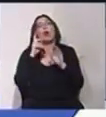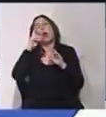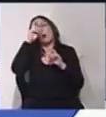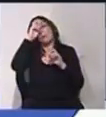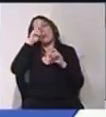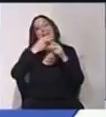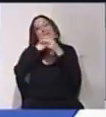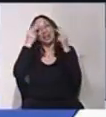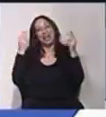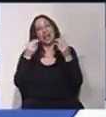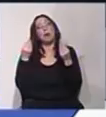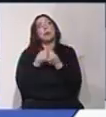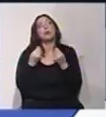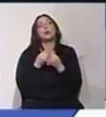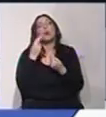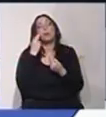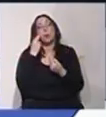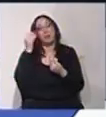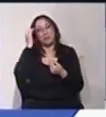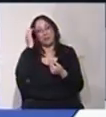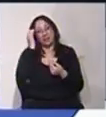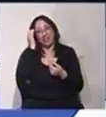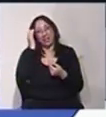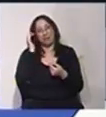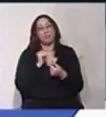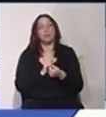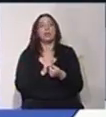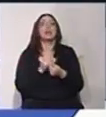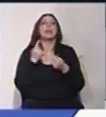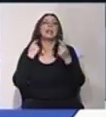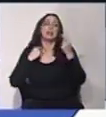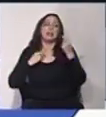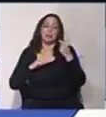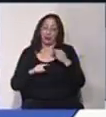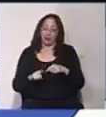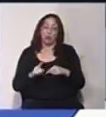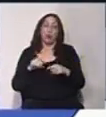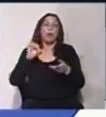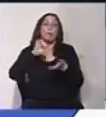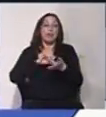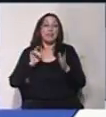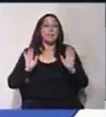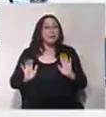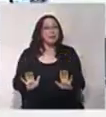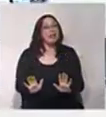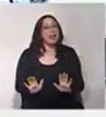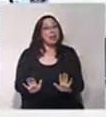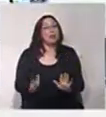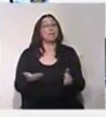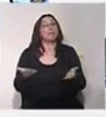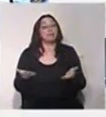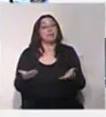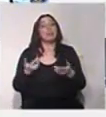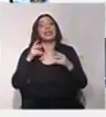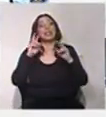Claro. Como a muchos otros problemas de la salud mental, ¿no? O sea, entonces, ¿como país estamos preparados? Bueno, ¿esas son recomendaciones de